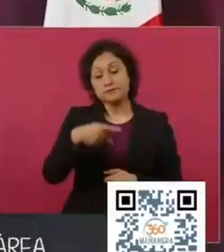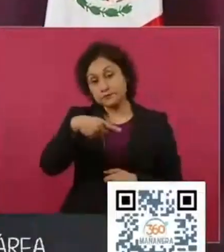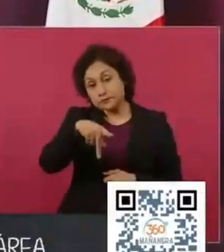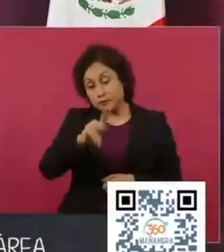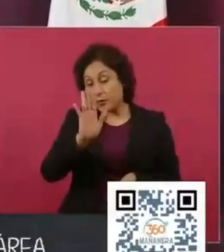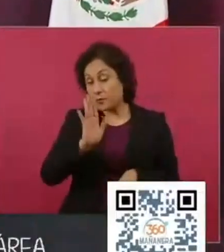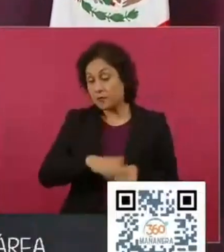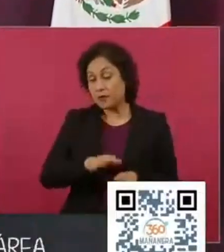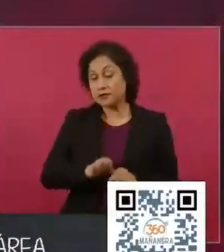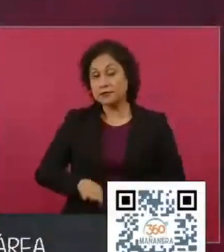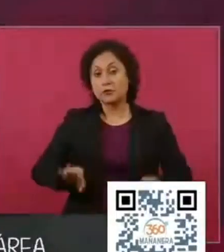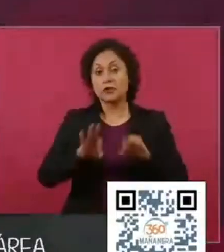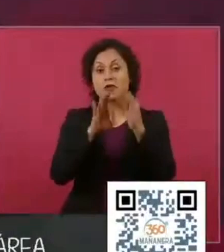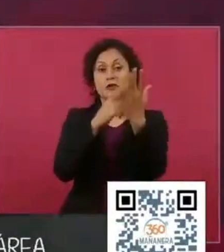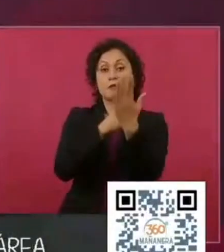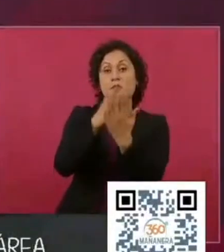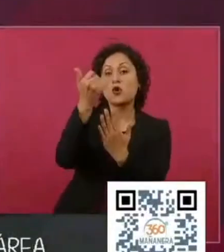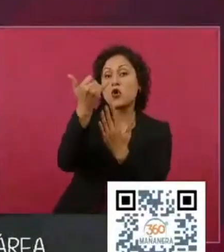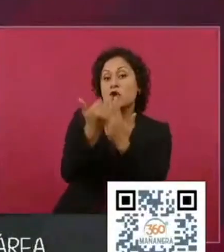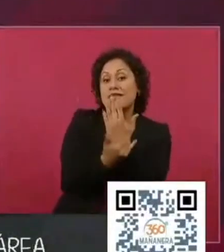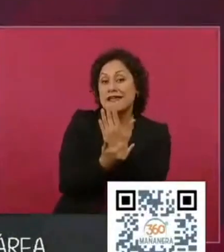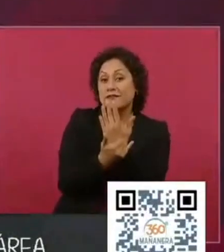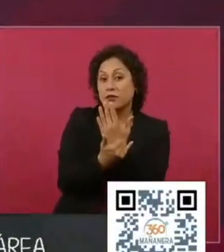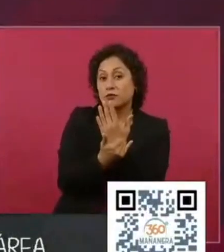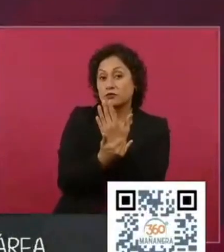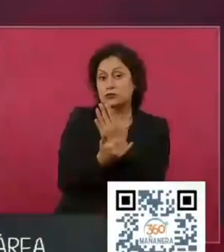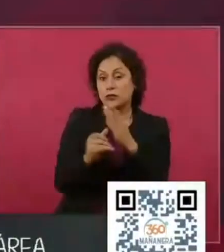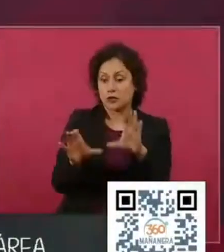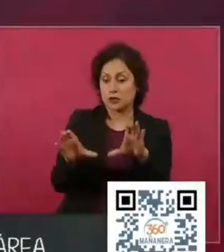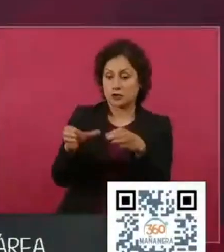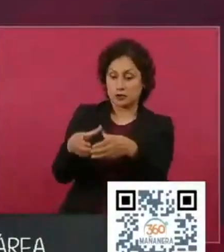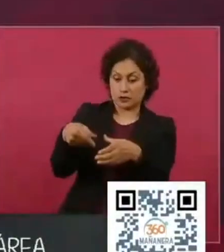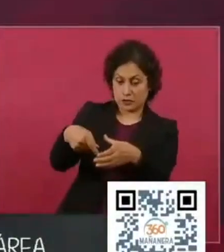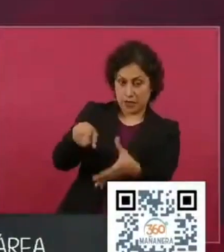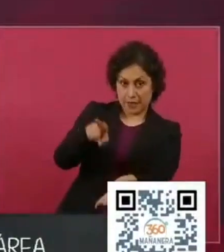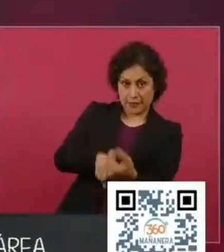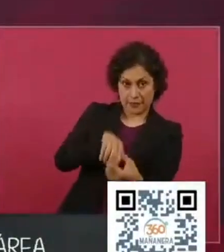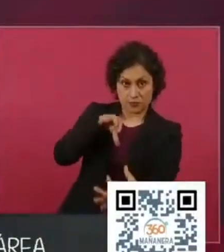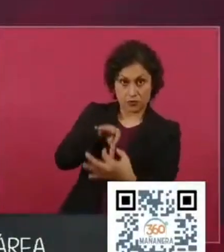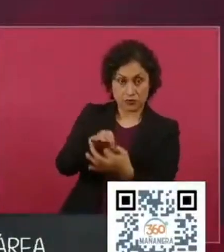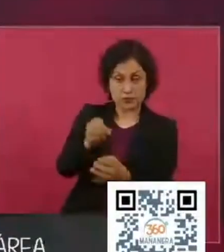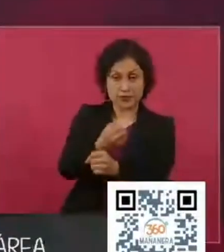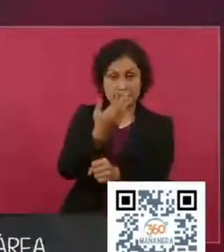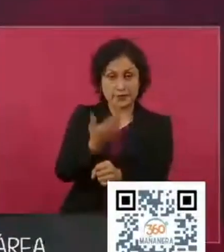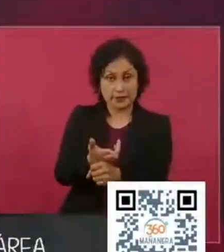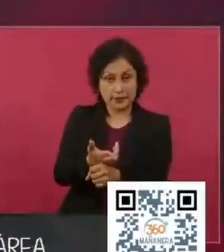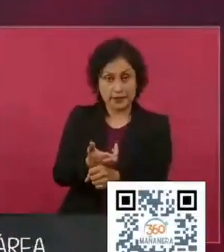prioritarios de una secretaría tienen